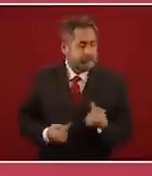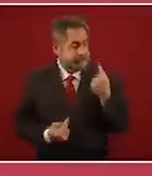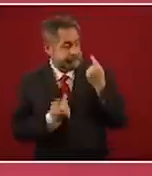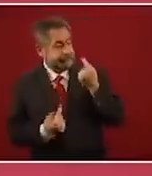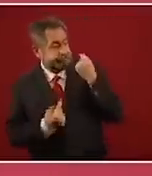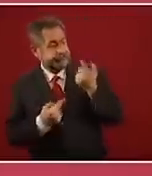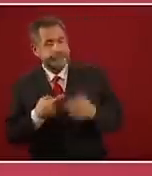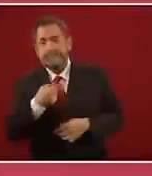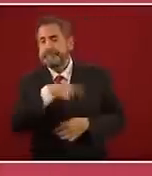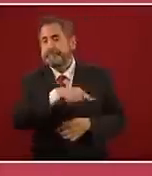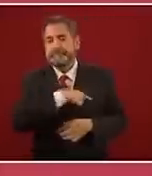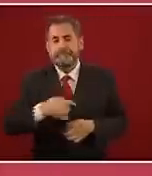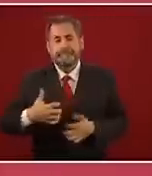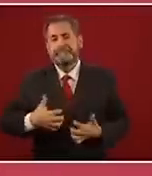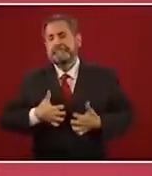molestos,